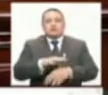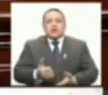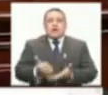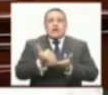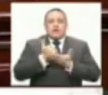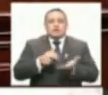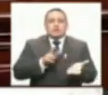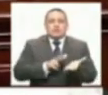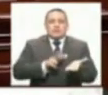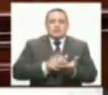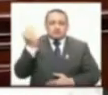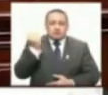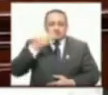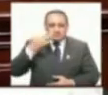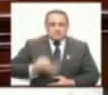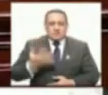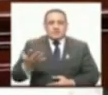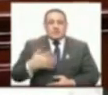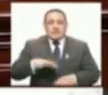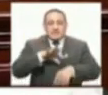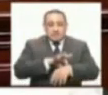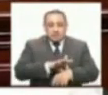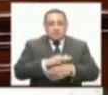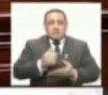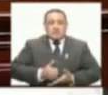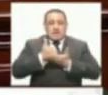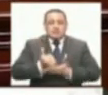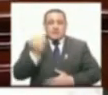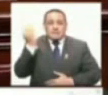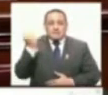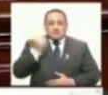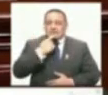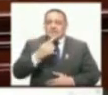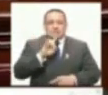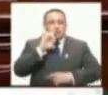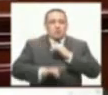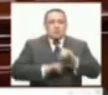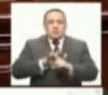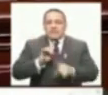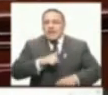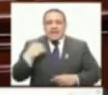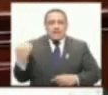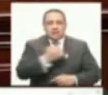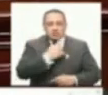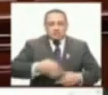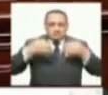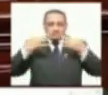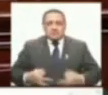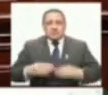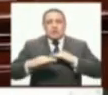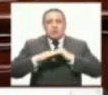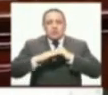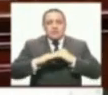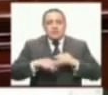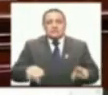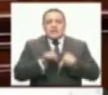una pensión digna. La salud y las pensiones serán universales con una cobertura digna. Sobre esa